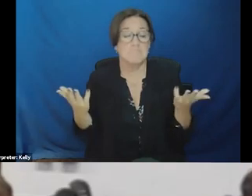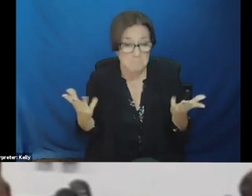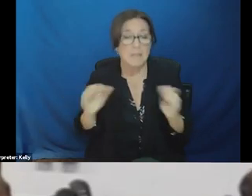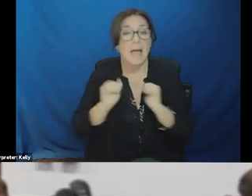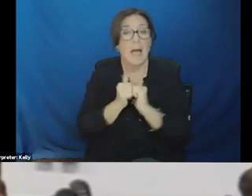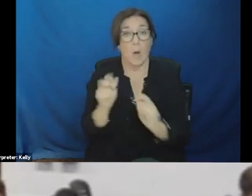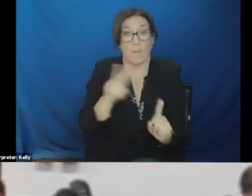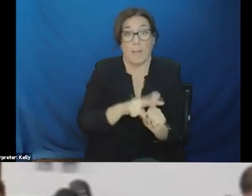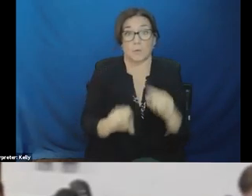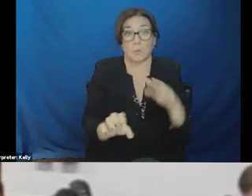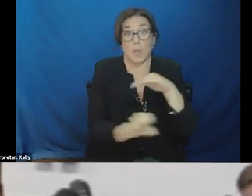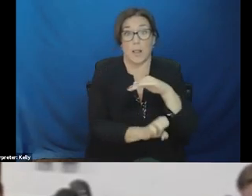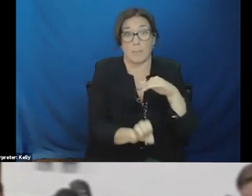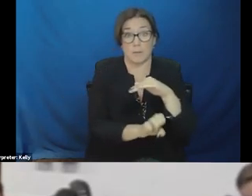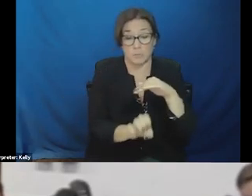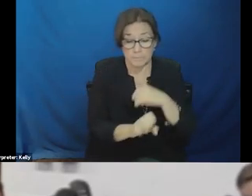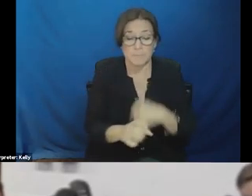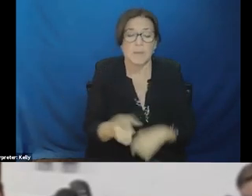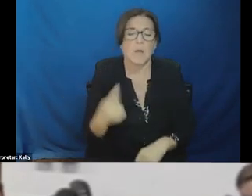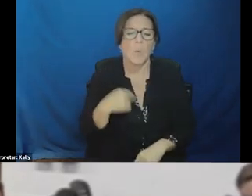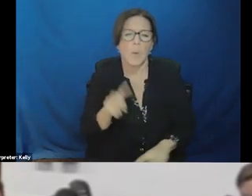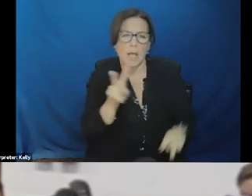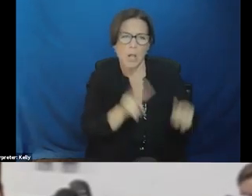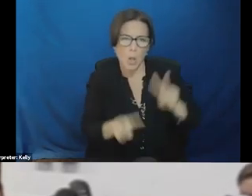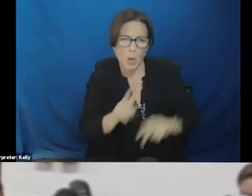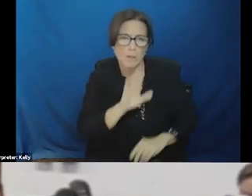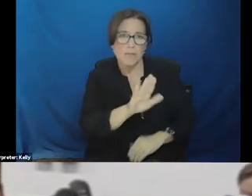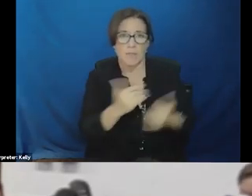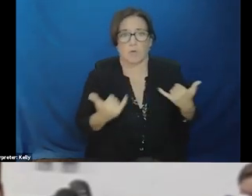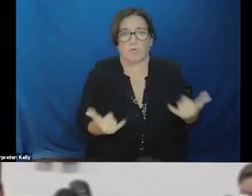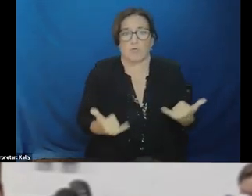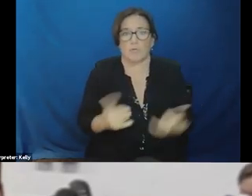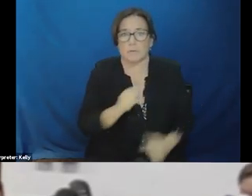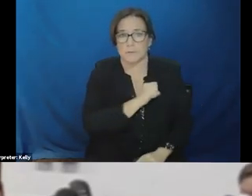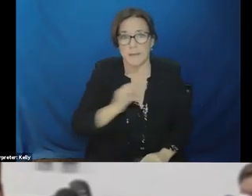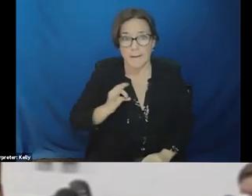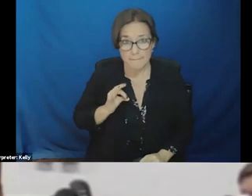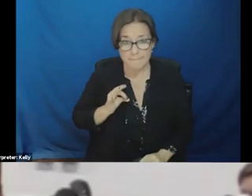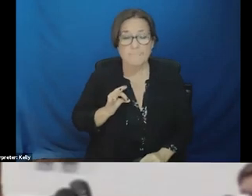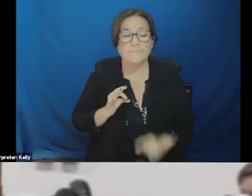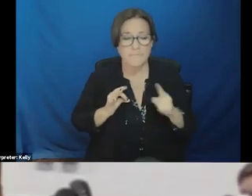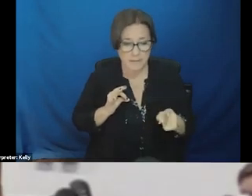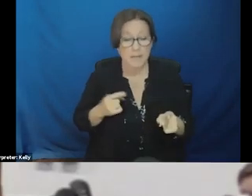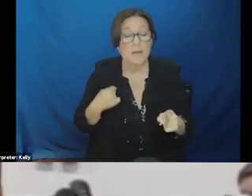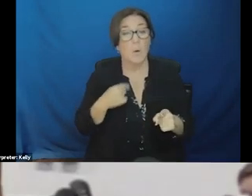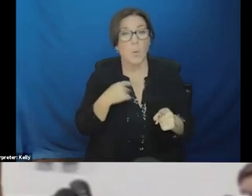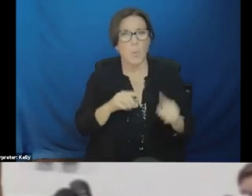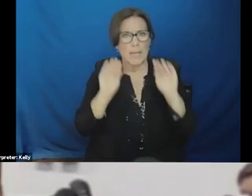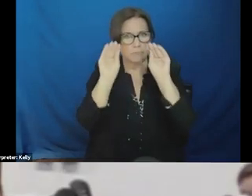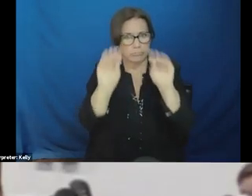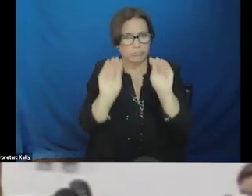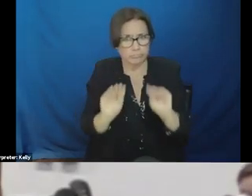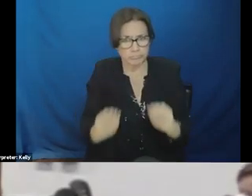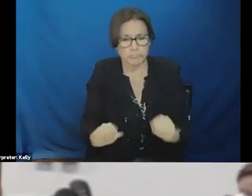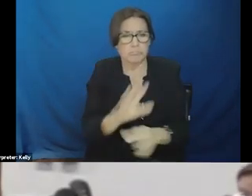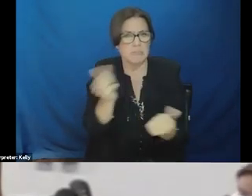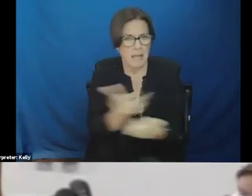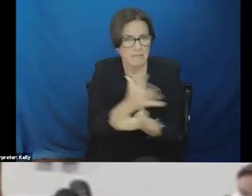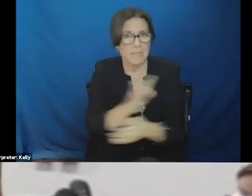distanciamiento de tres pies lo que hicimos en la primaria es que a nivel de primaria miramos el personal que hay